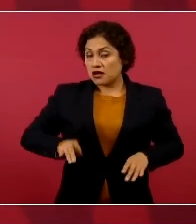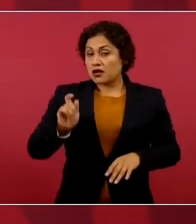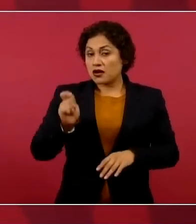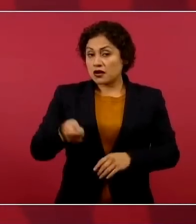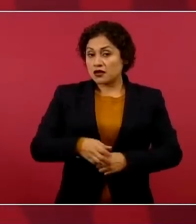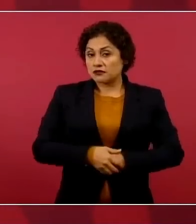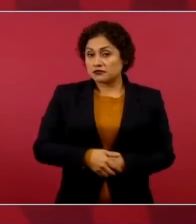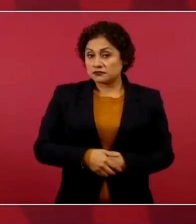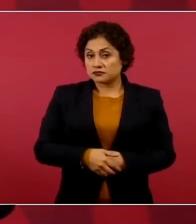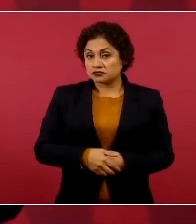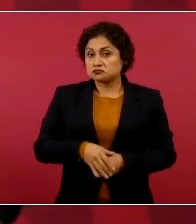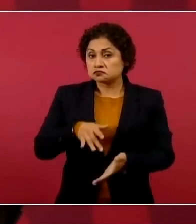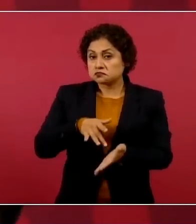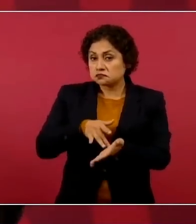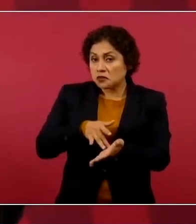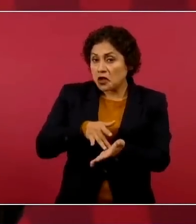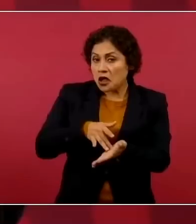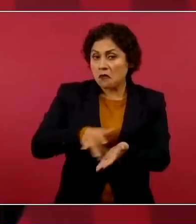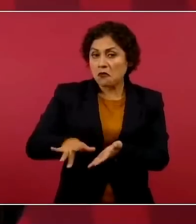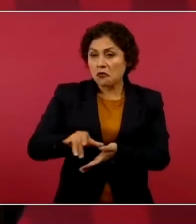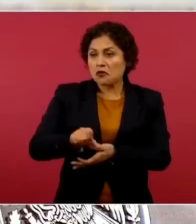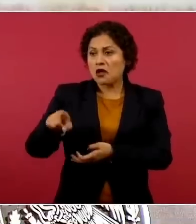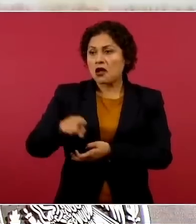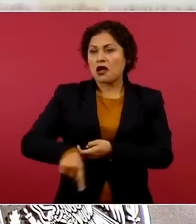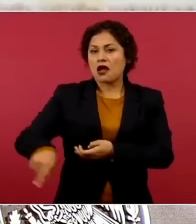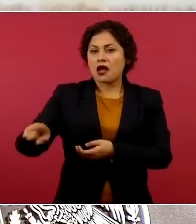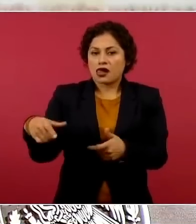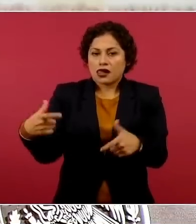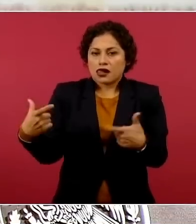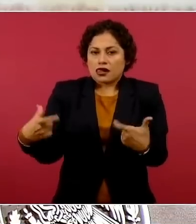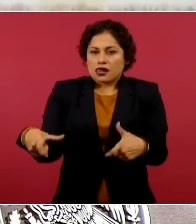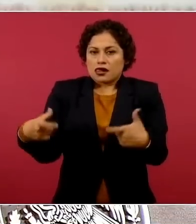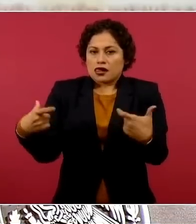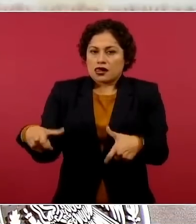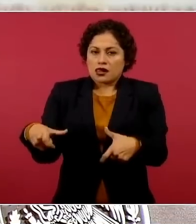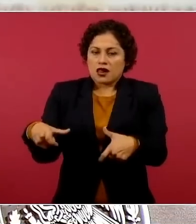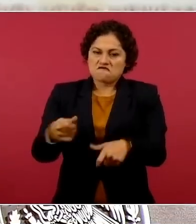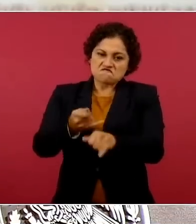a los potentados en los fraudes electorales.